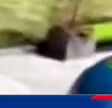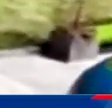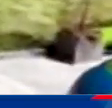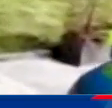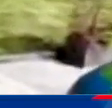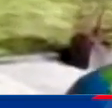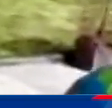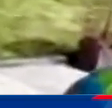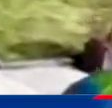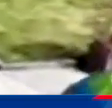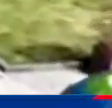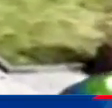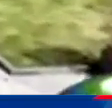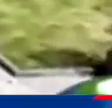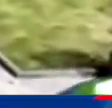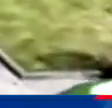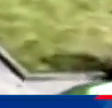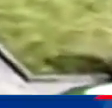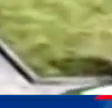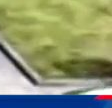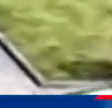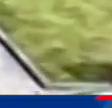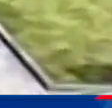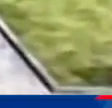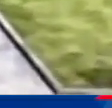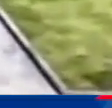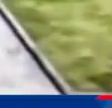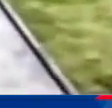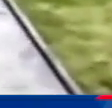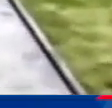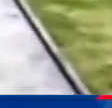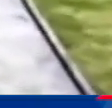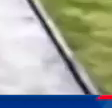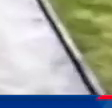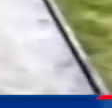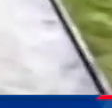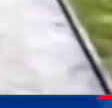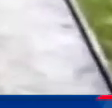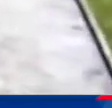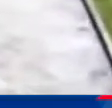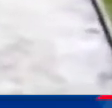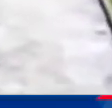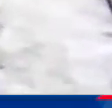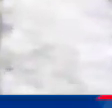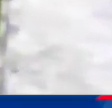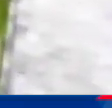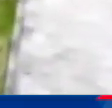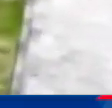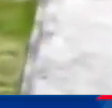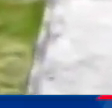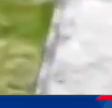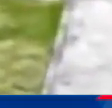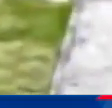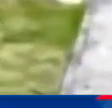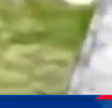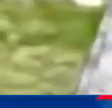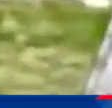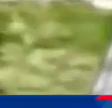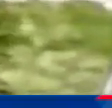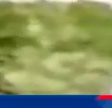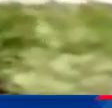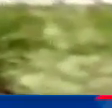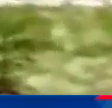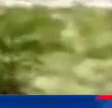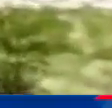donde hemos tenido la participación de todos los estudiantes, hemos tenido la participación de todos nuestros efectivos militares en un